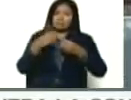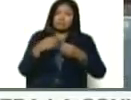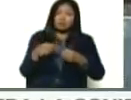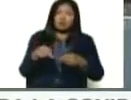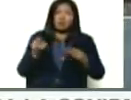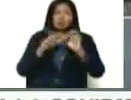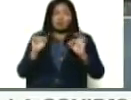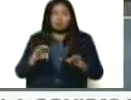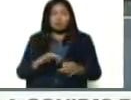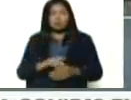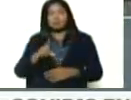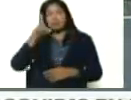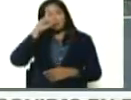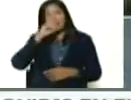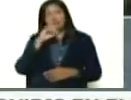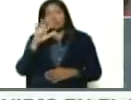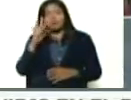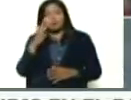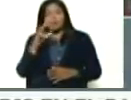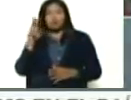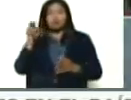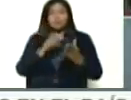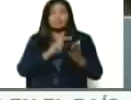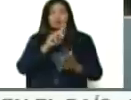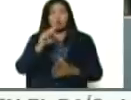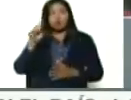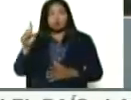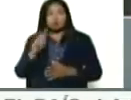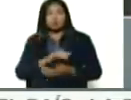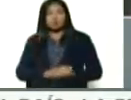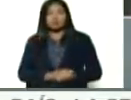desde el año 2011